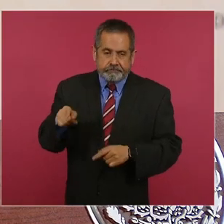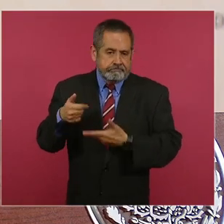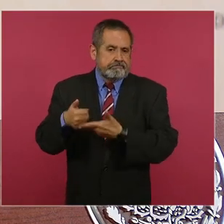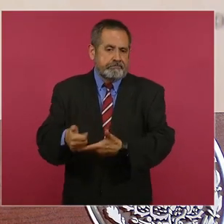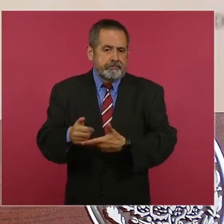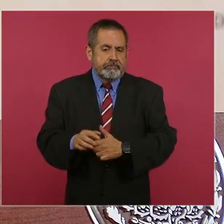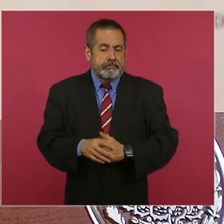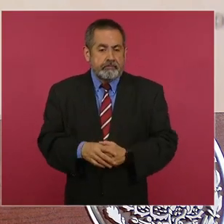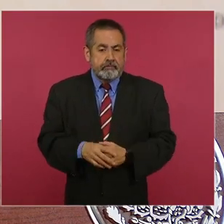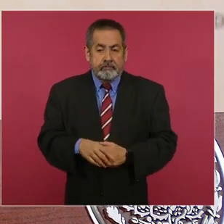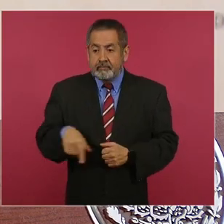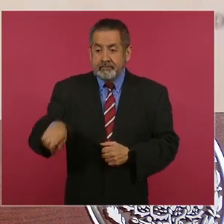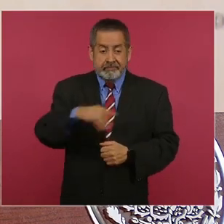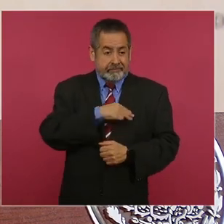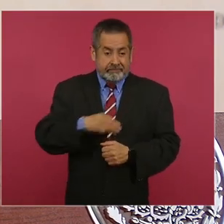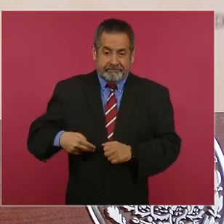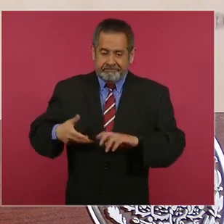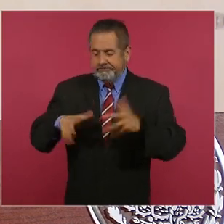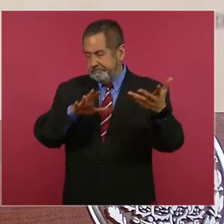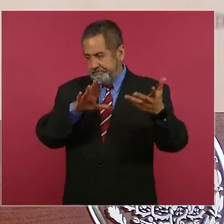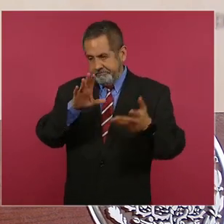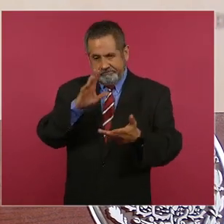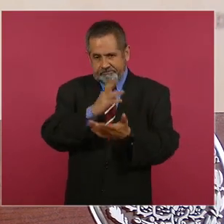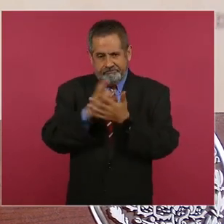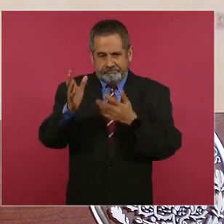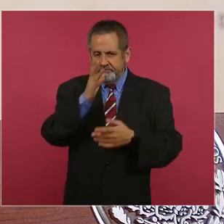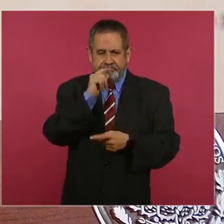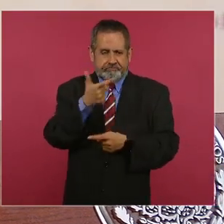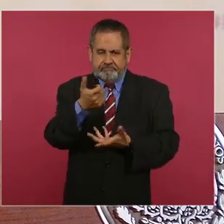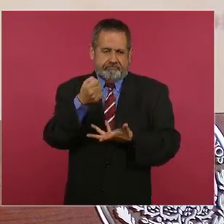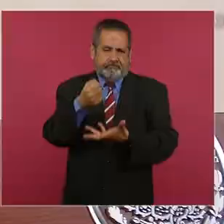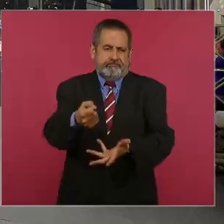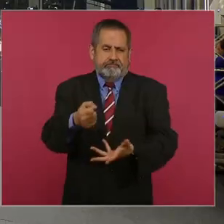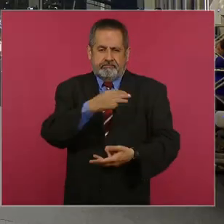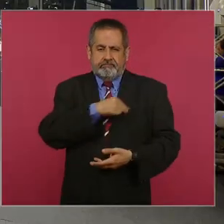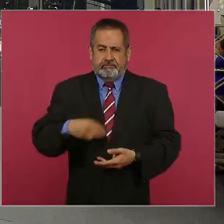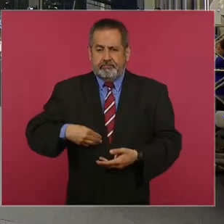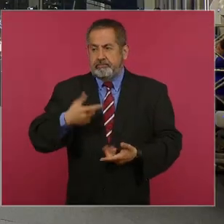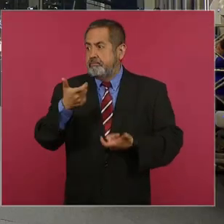está completamente rebasado no tiene el presupuesto para eso